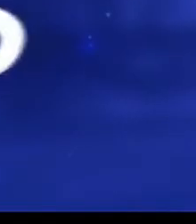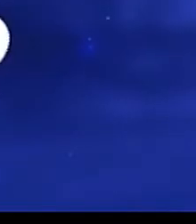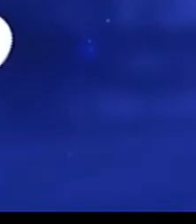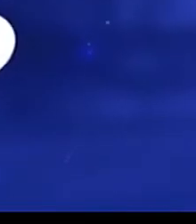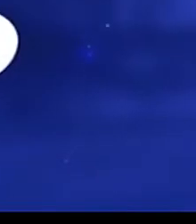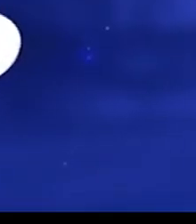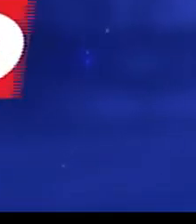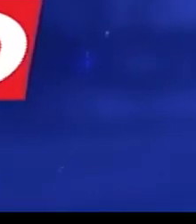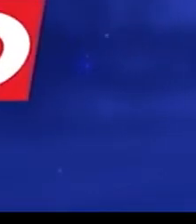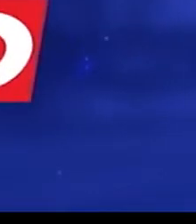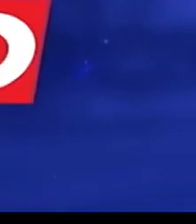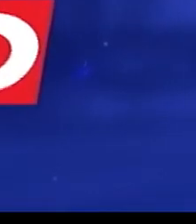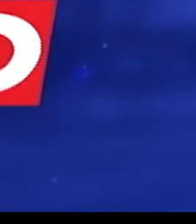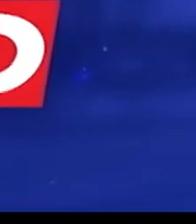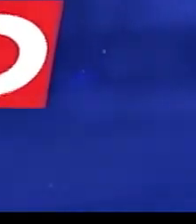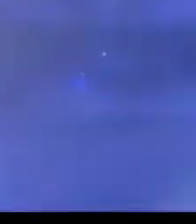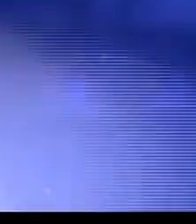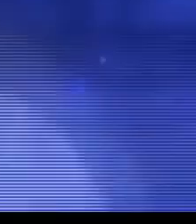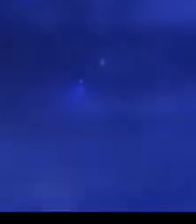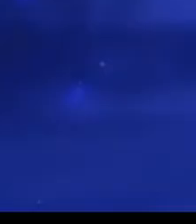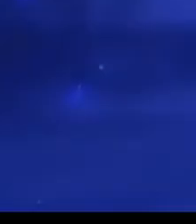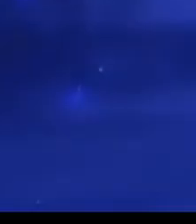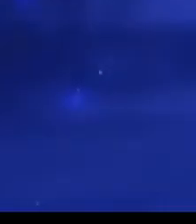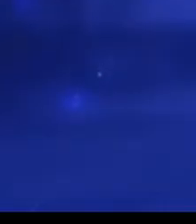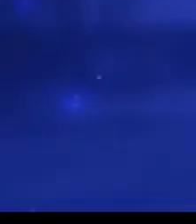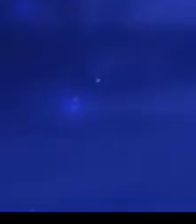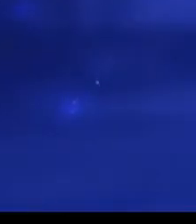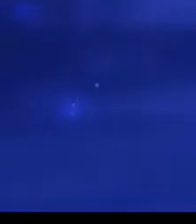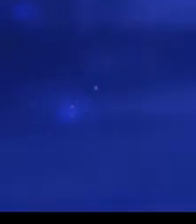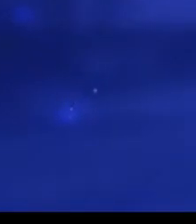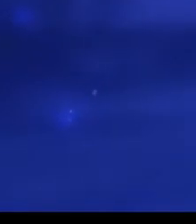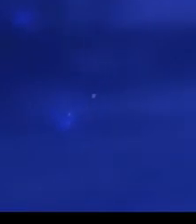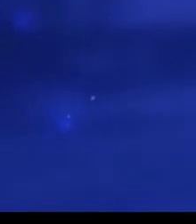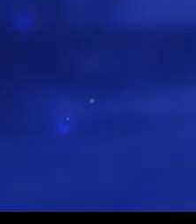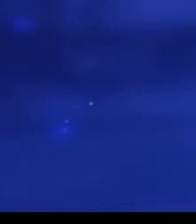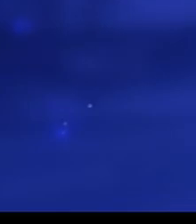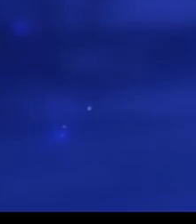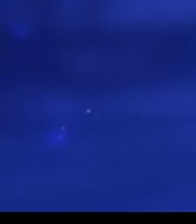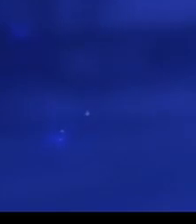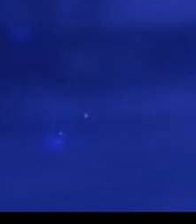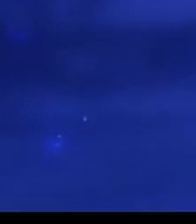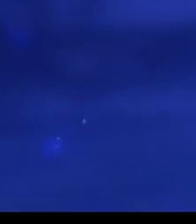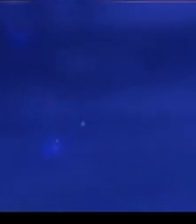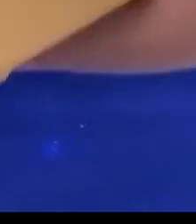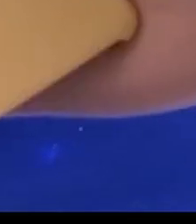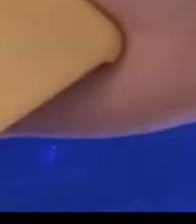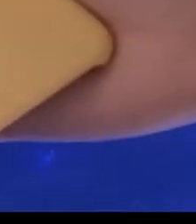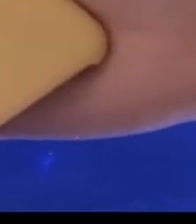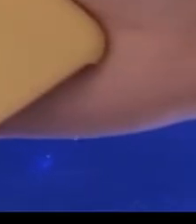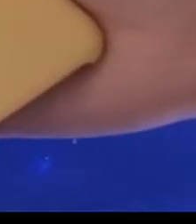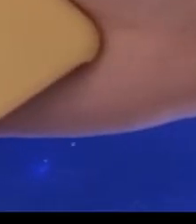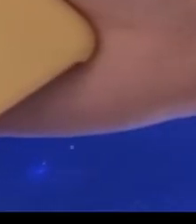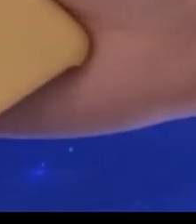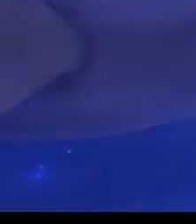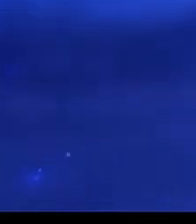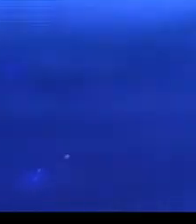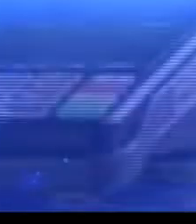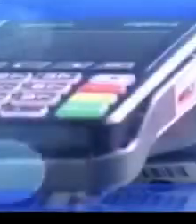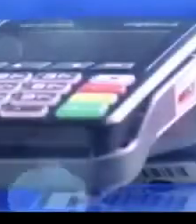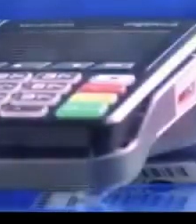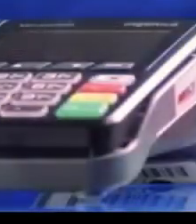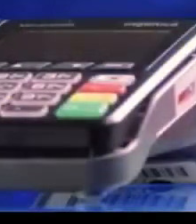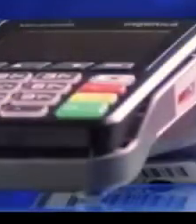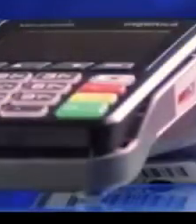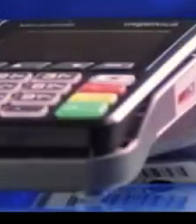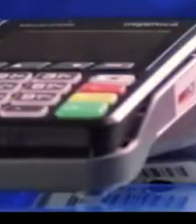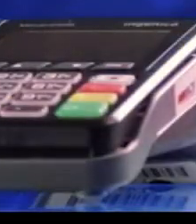Para el BCR, su salud va primero. Evite el contacto al pagar. Utilice la pulsera o el sticker para compras del BCR